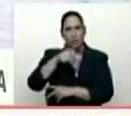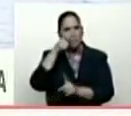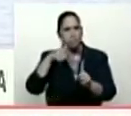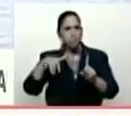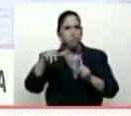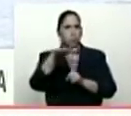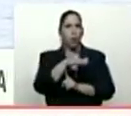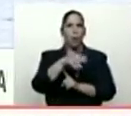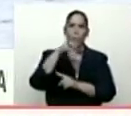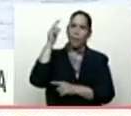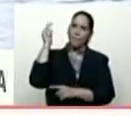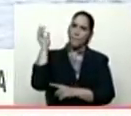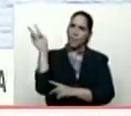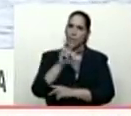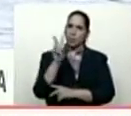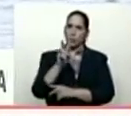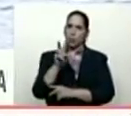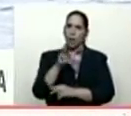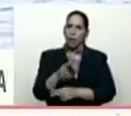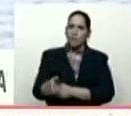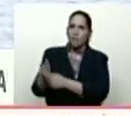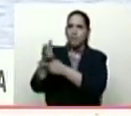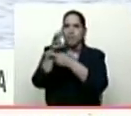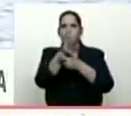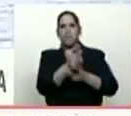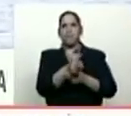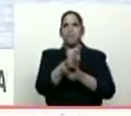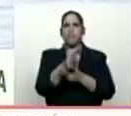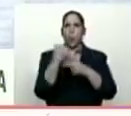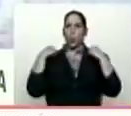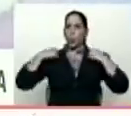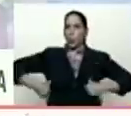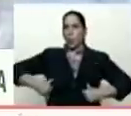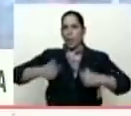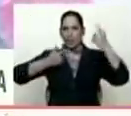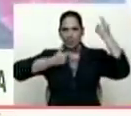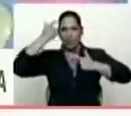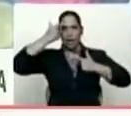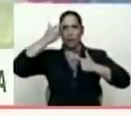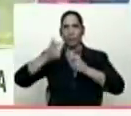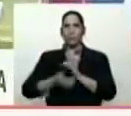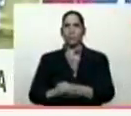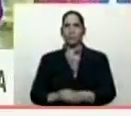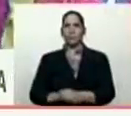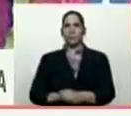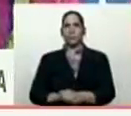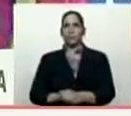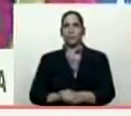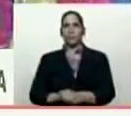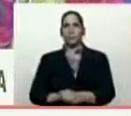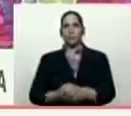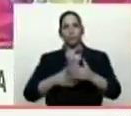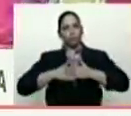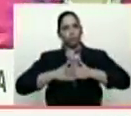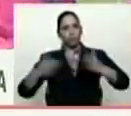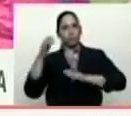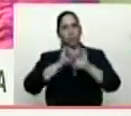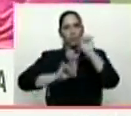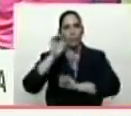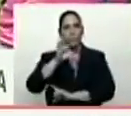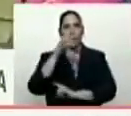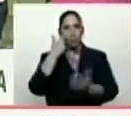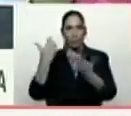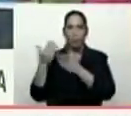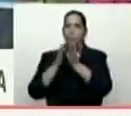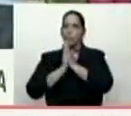tierra, fusil al hombro, bayoneta calada, con el morral de Hugo Chávez en la espalda, dispuesto a seguir defendiendo la patria. Señor secretario,